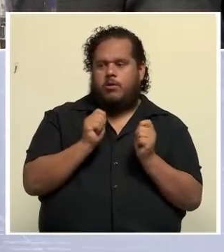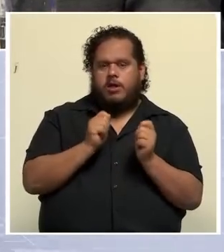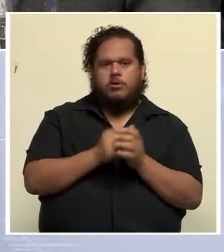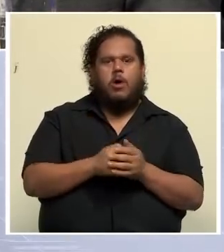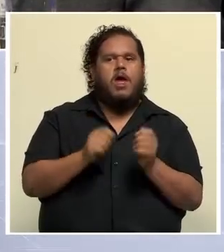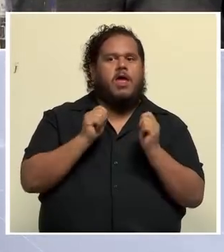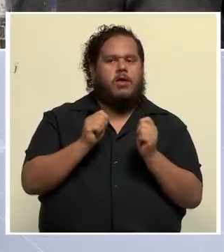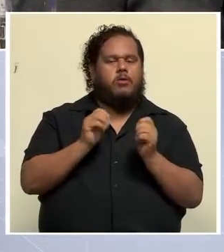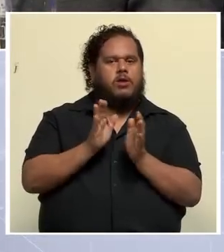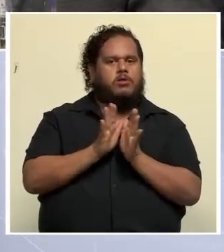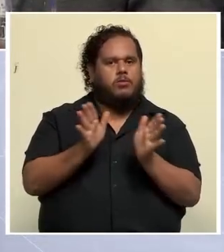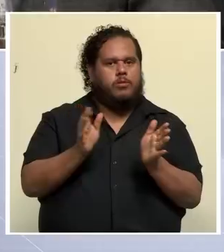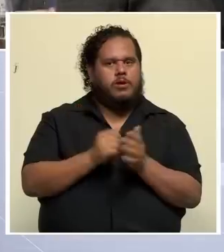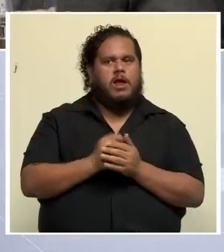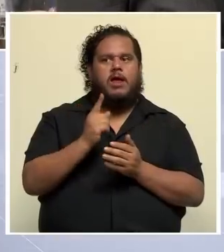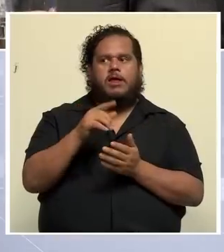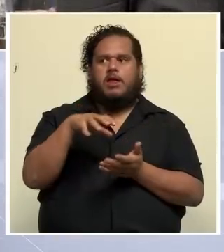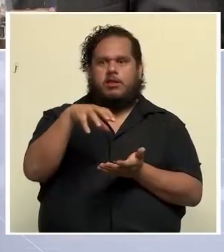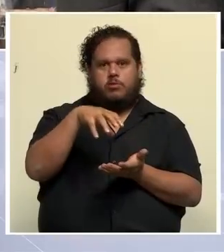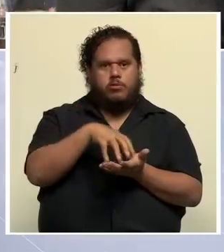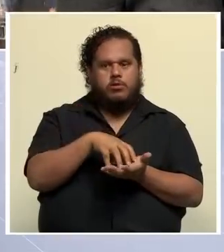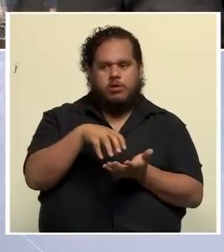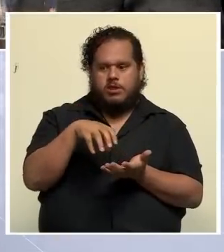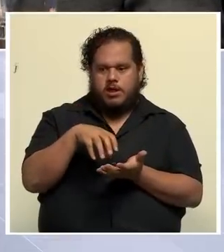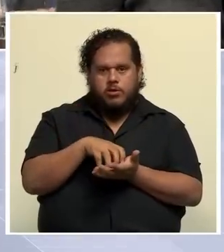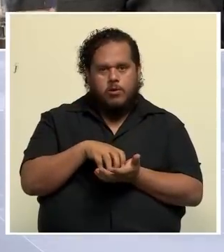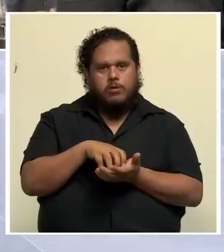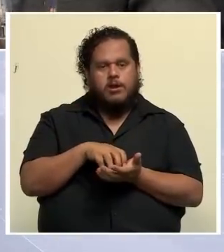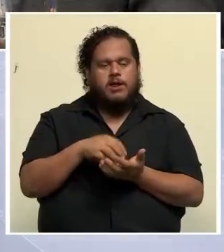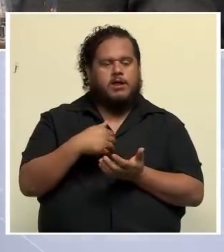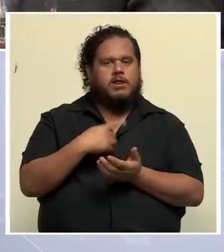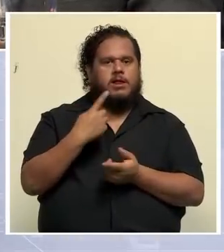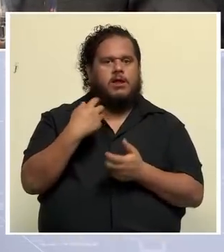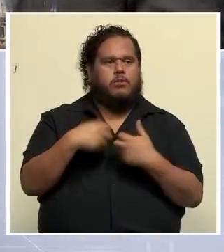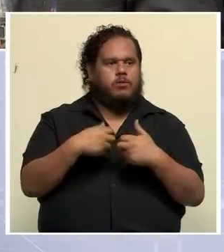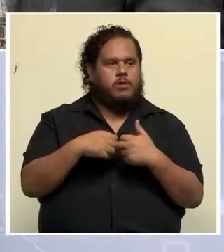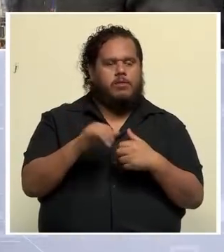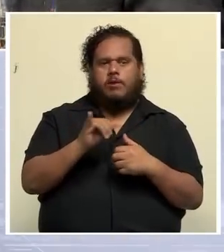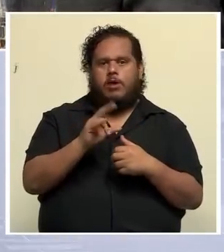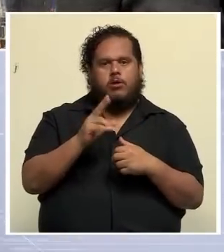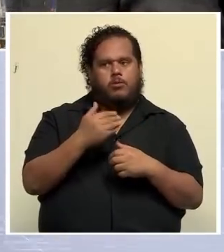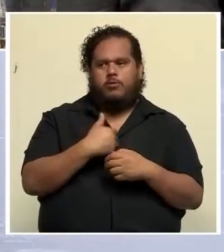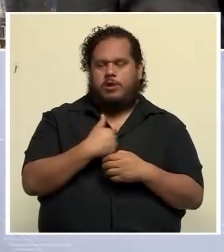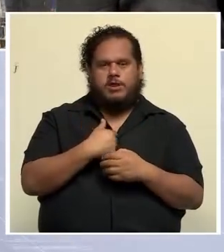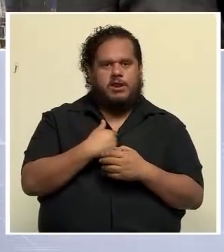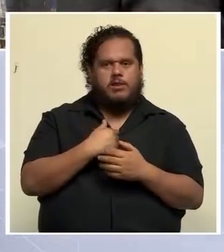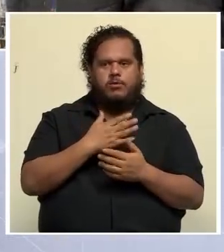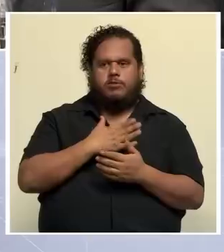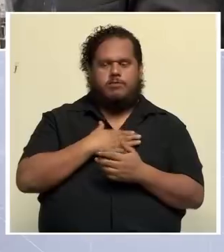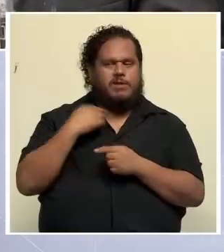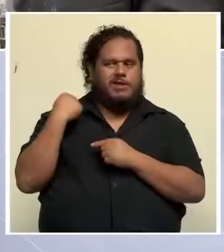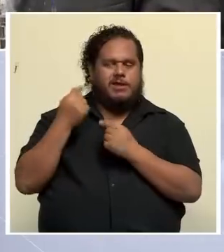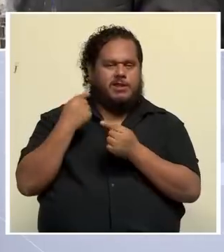educación pública sobre todo, que es un sector que está en una crisis como no la teníamos, como probablemente mi generación nunca la